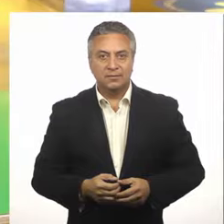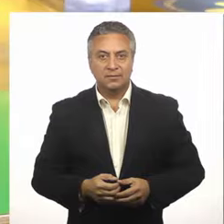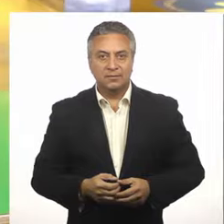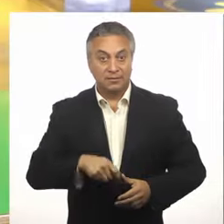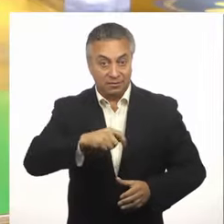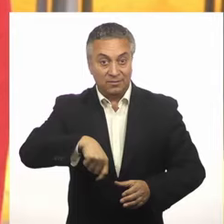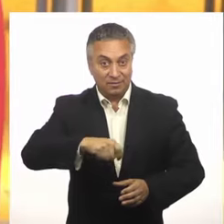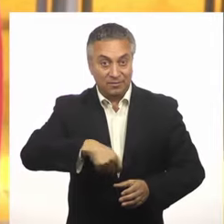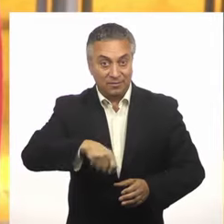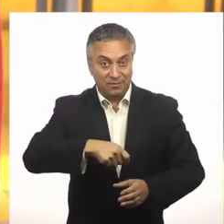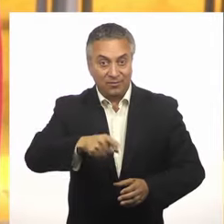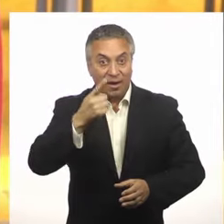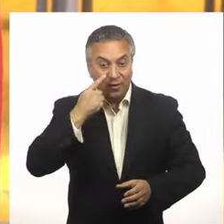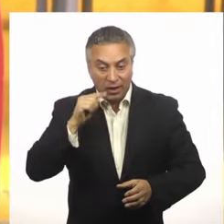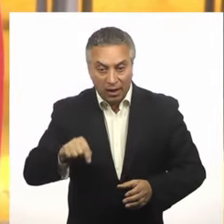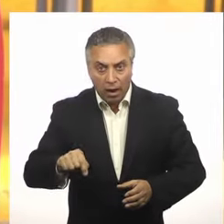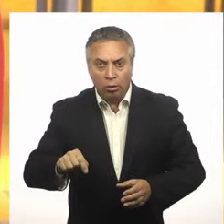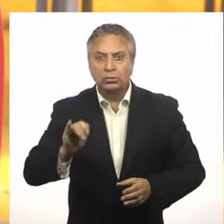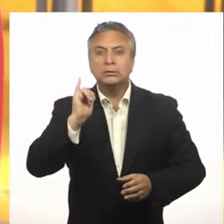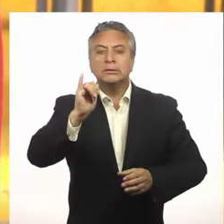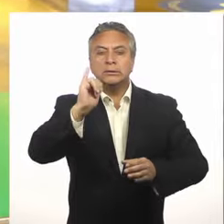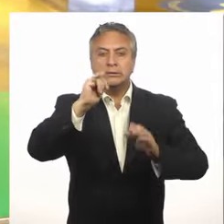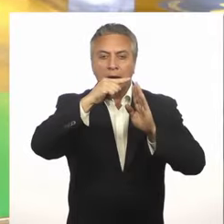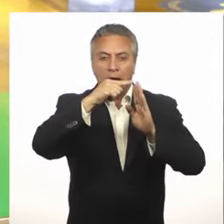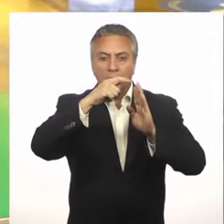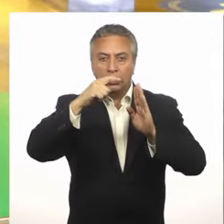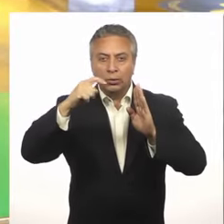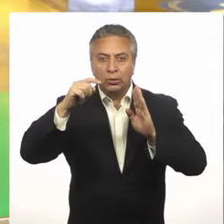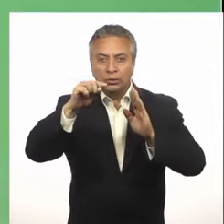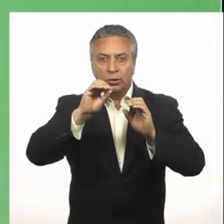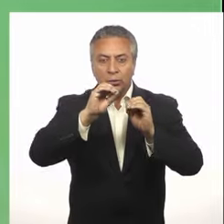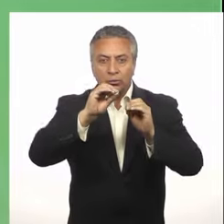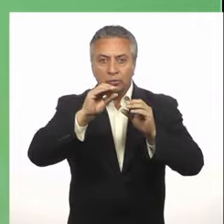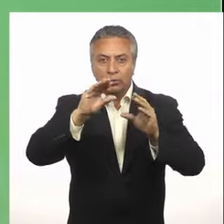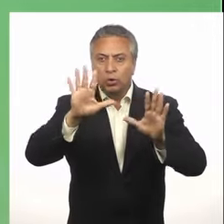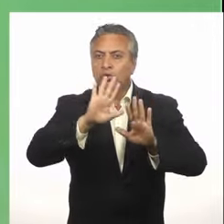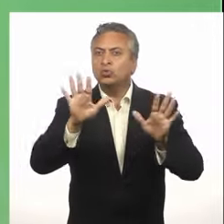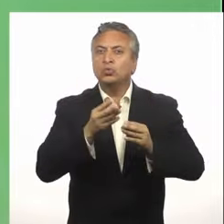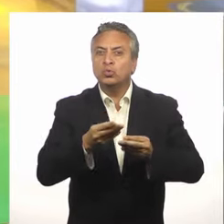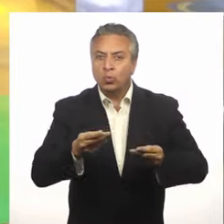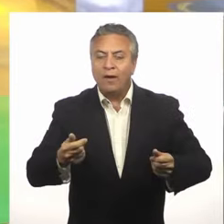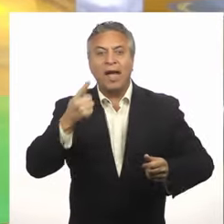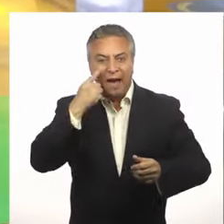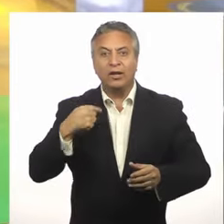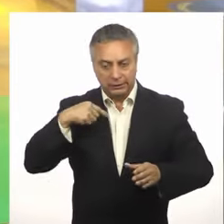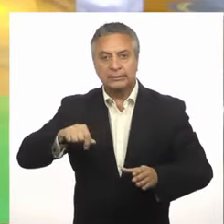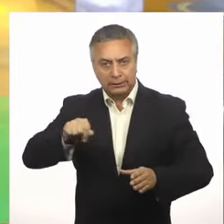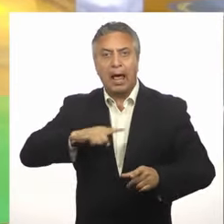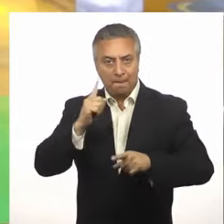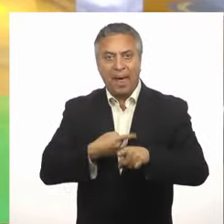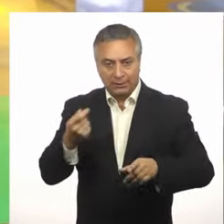A ver, enciendo un poco. Se nota una tenue luz dentro de la ampolleta. Así que voy a seguir agregando sal.